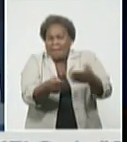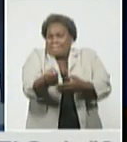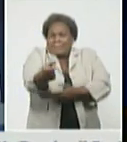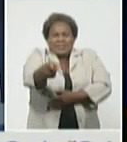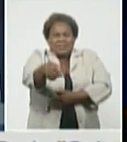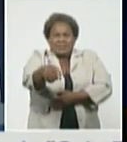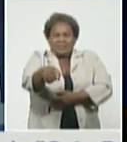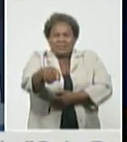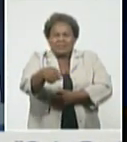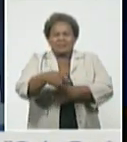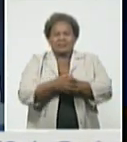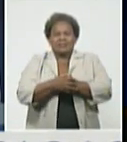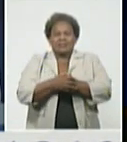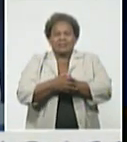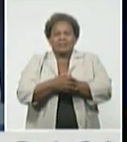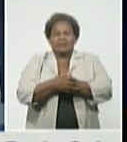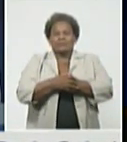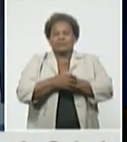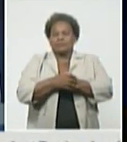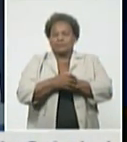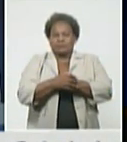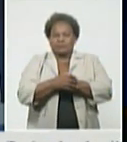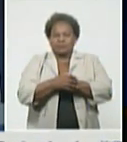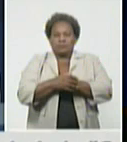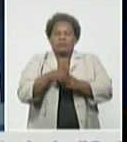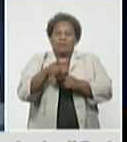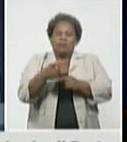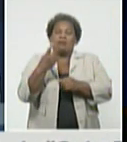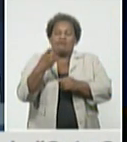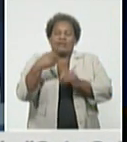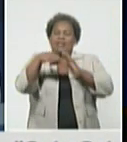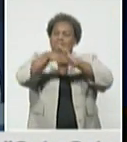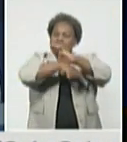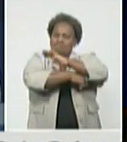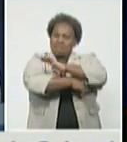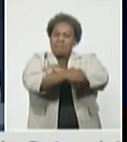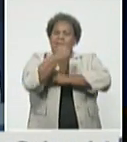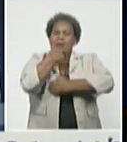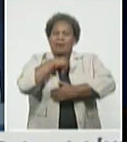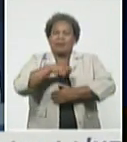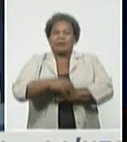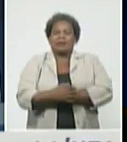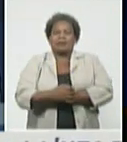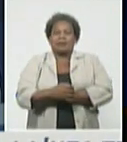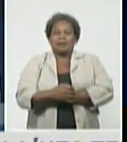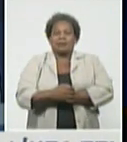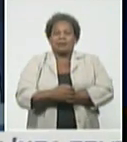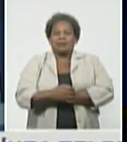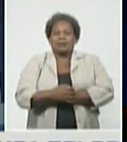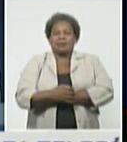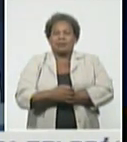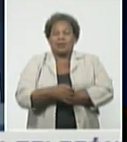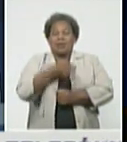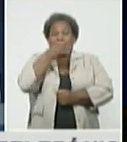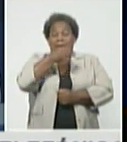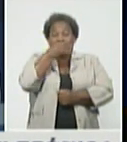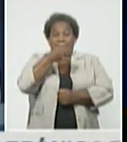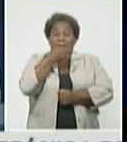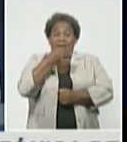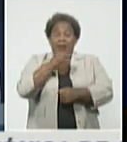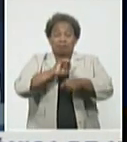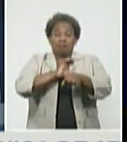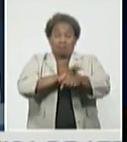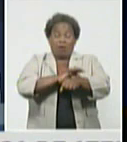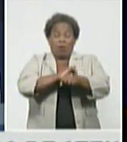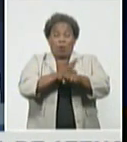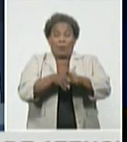esto tiene que todavía profundizarse más, con un coronavirus más agresivo